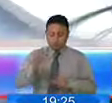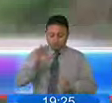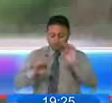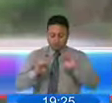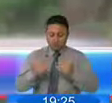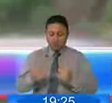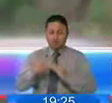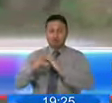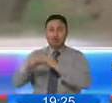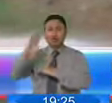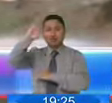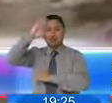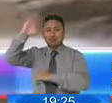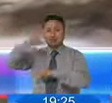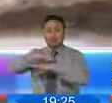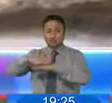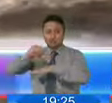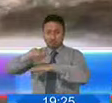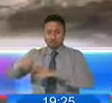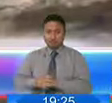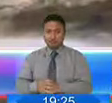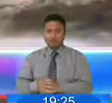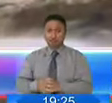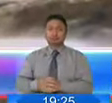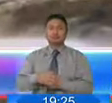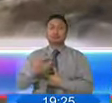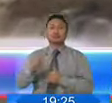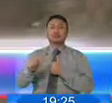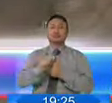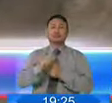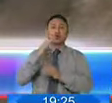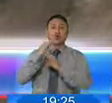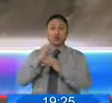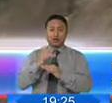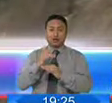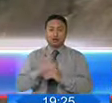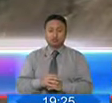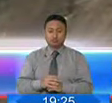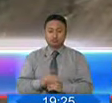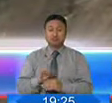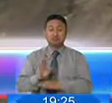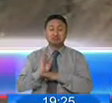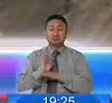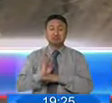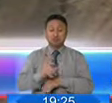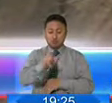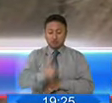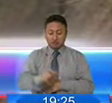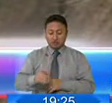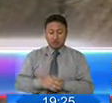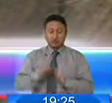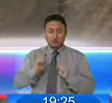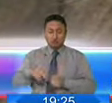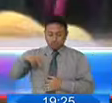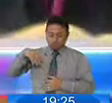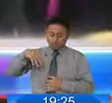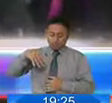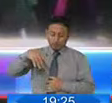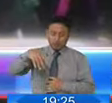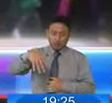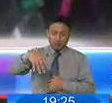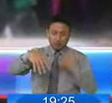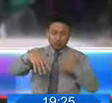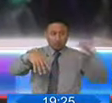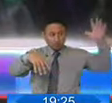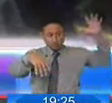la morgue. El accidente se registró a 19 kilómetros del cantón Guaranda. Según testigos, los 2 fallecidos habrían estado cruzando la carretera, cuando